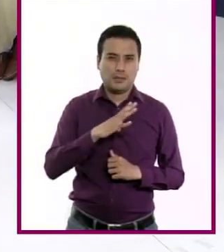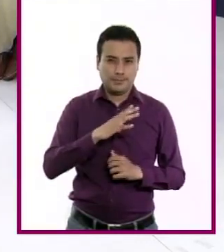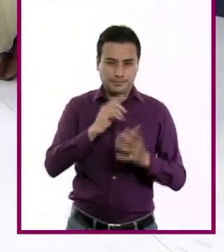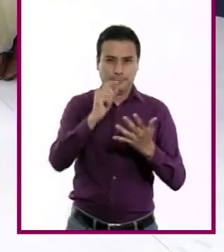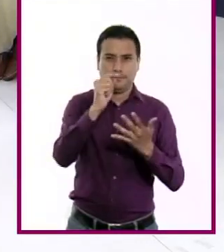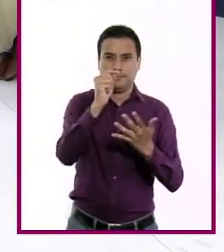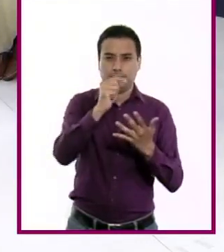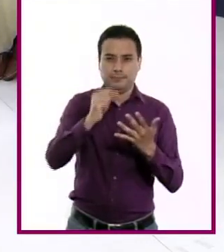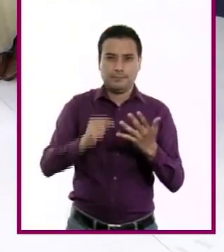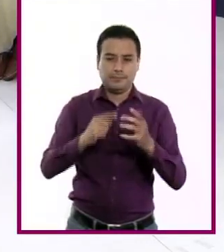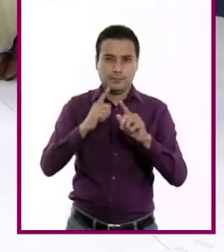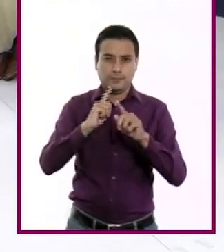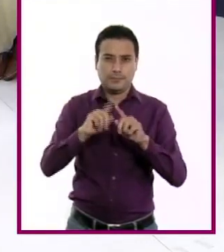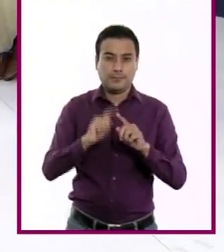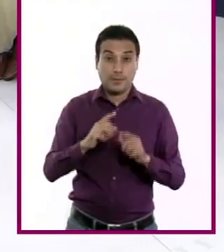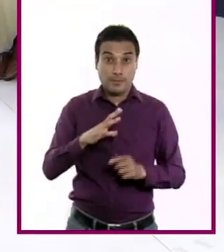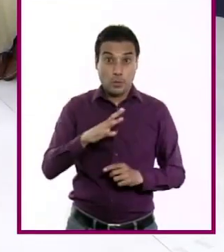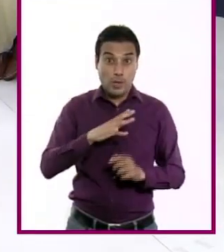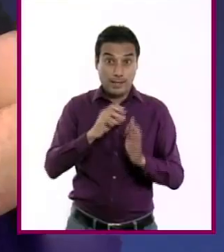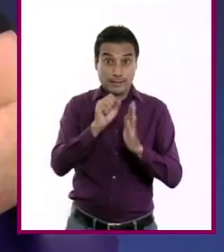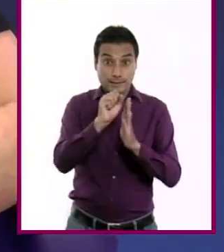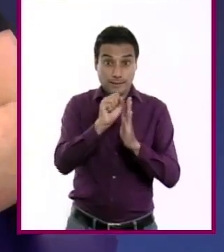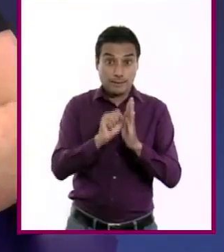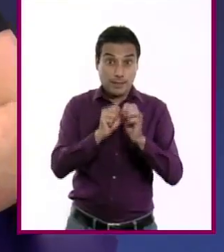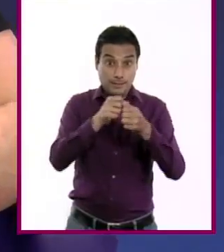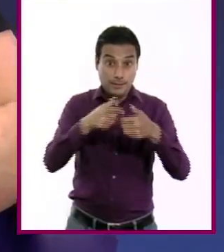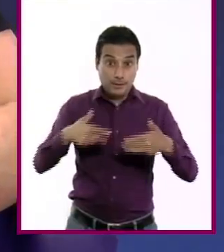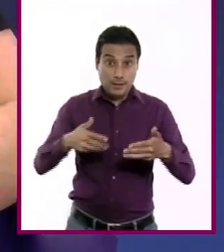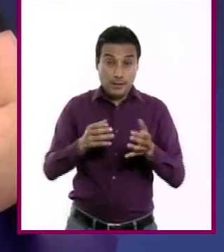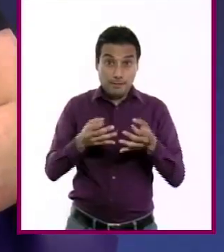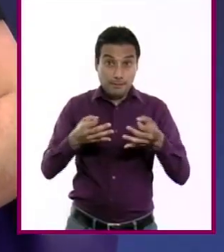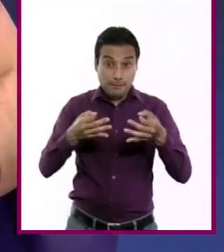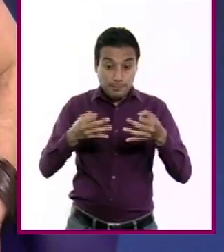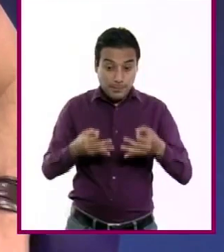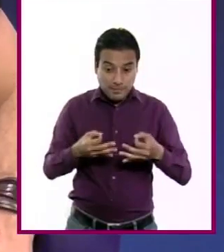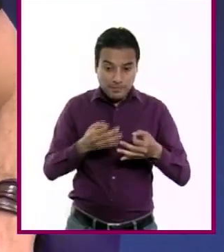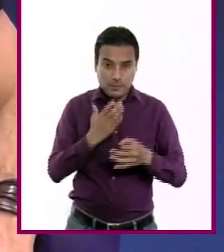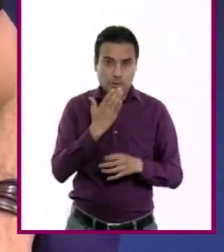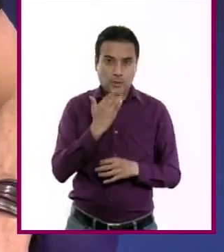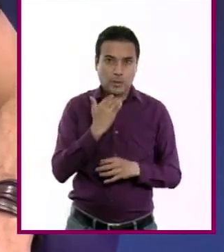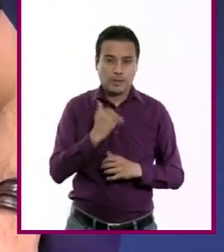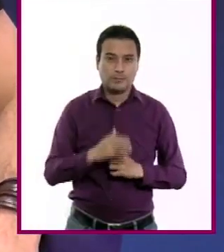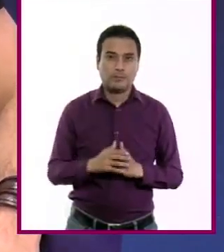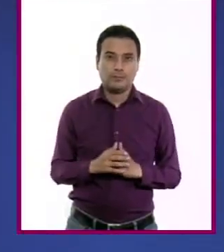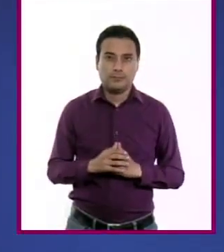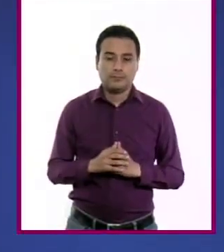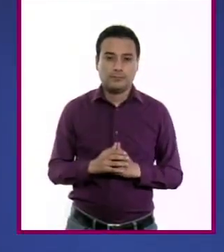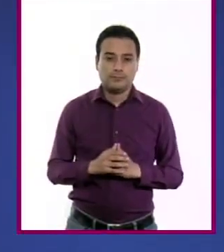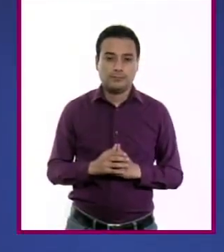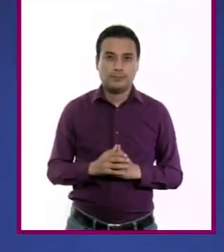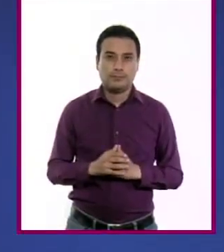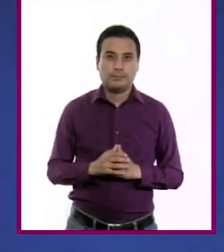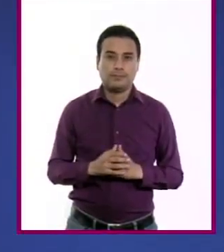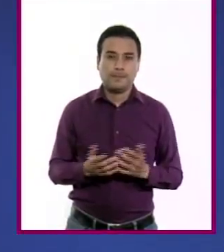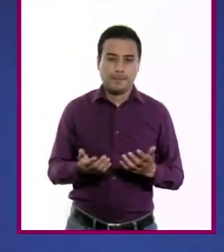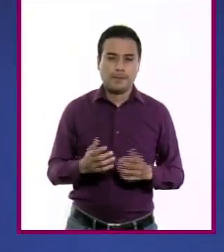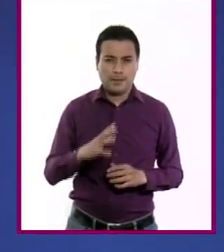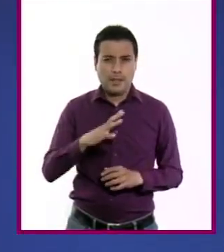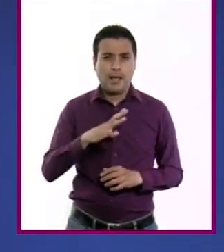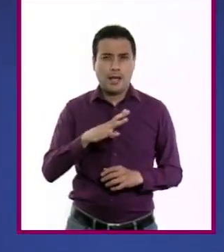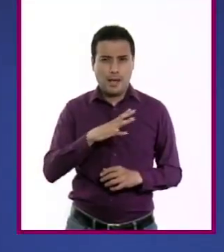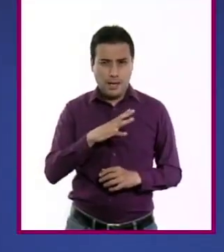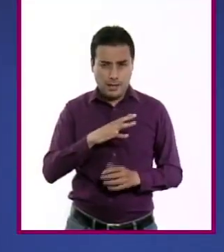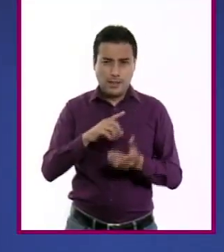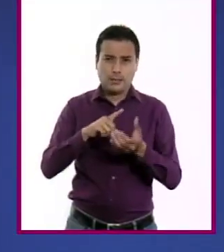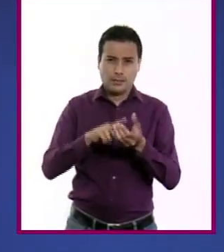entender que ningún sistema es perfecto y, uh-huh, esa es la principal causa. O sea, todos los sistemas pues son grandes cúmulos, ¿no? Uh-huh. O sea, está compuesto de